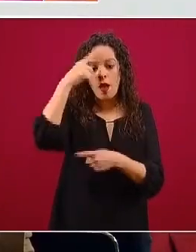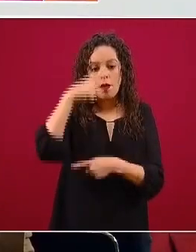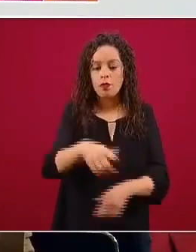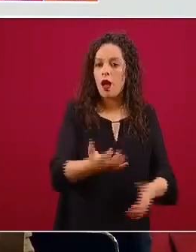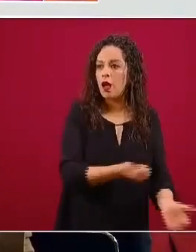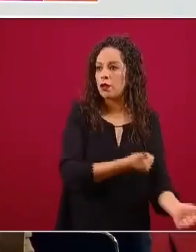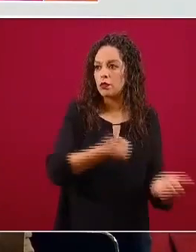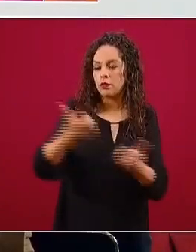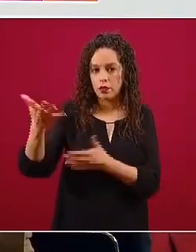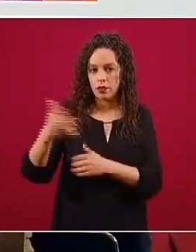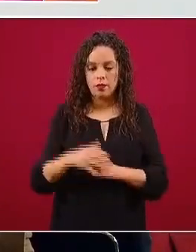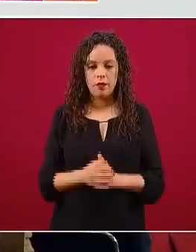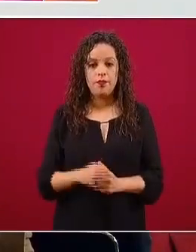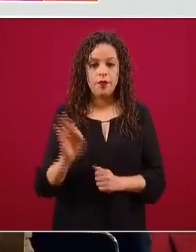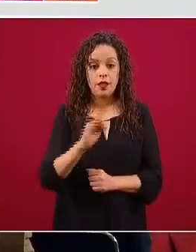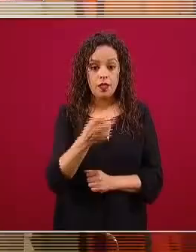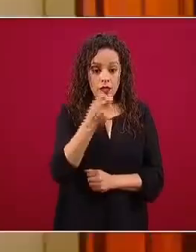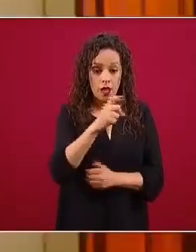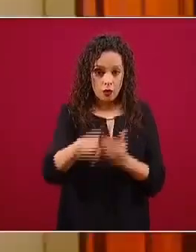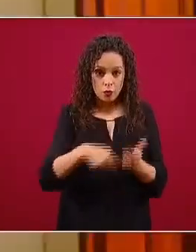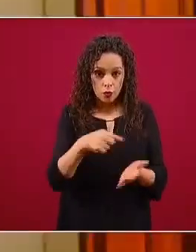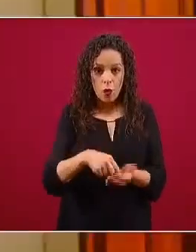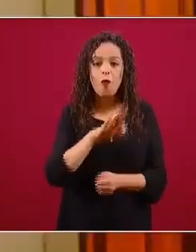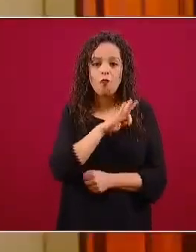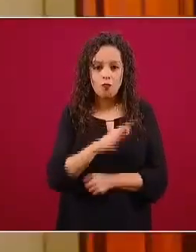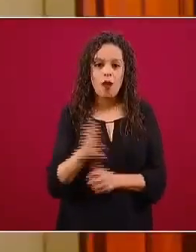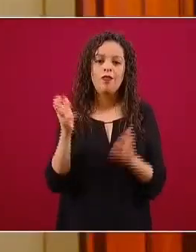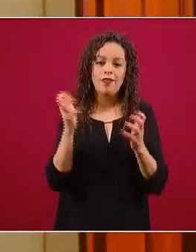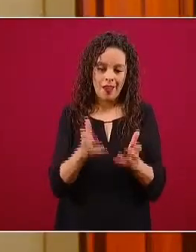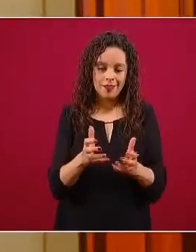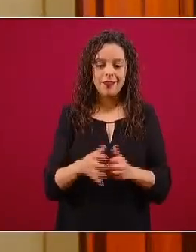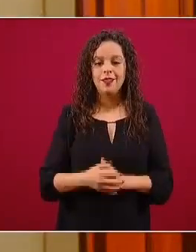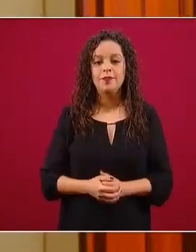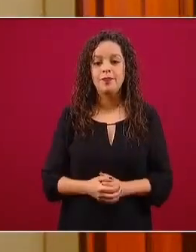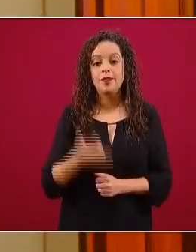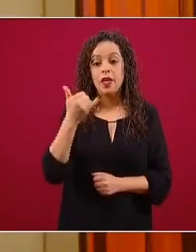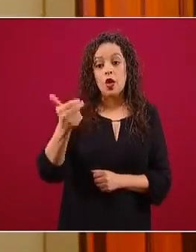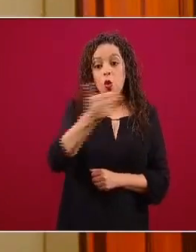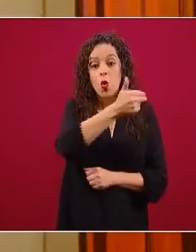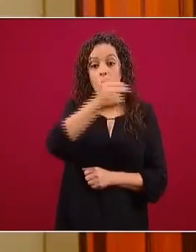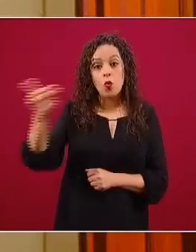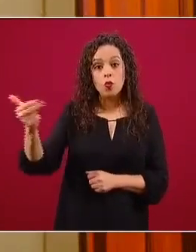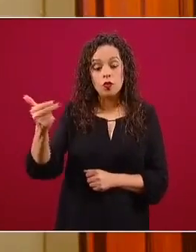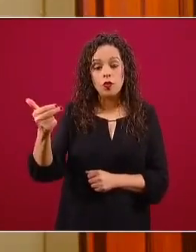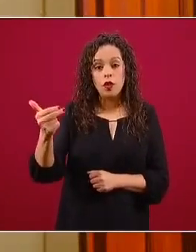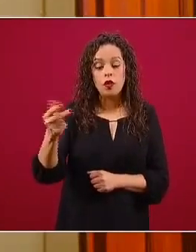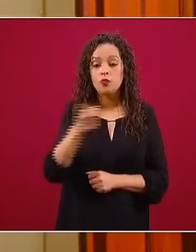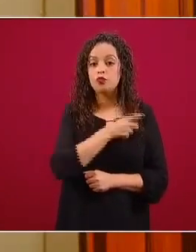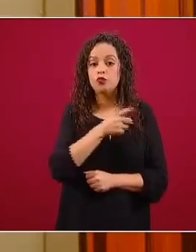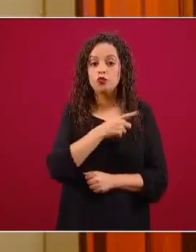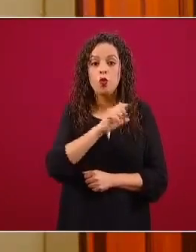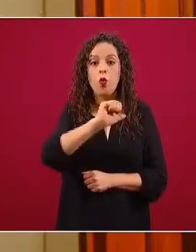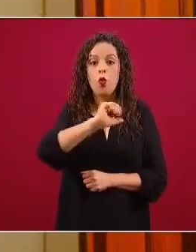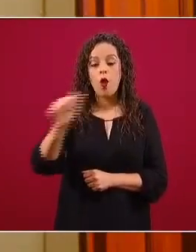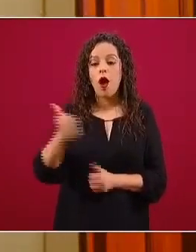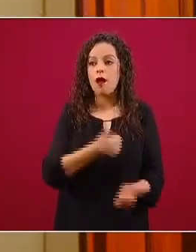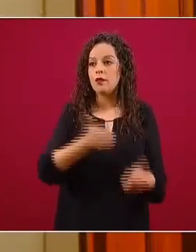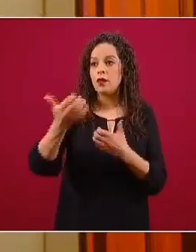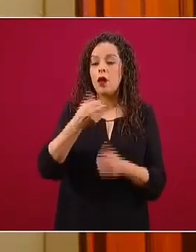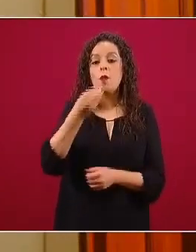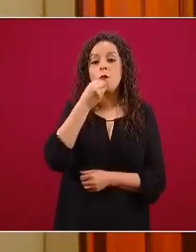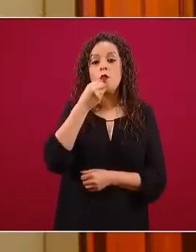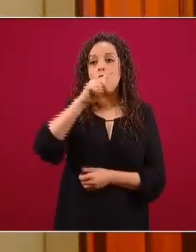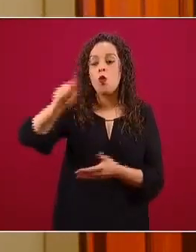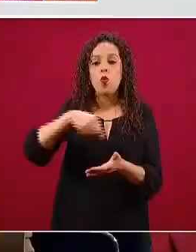la infraestructura para poder hacerlo. Y en el caso de los hoteles, estos deben de ser solamente ofrecidos a las habitaciones. Ya